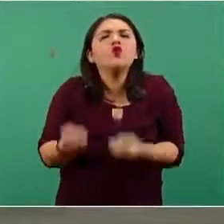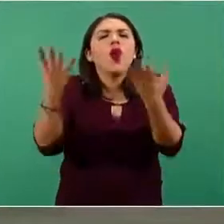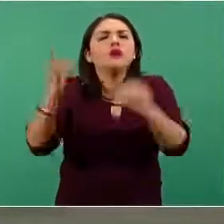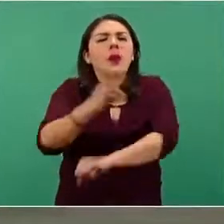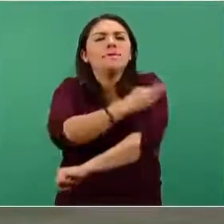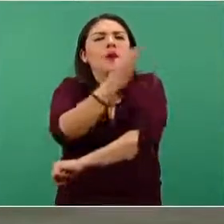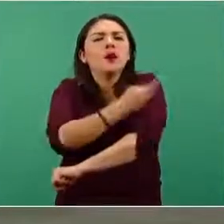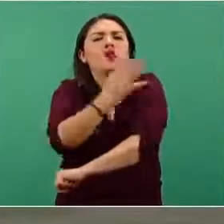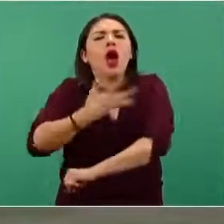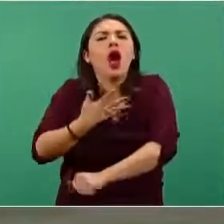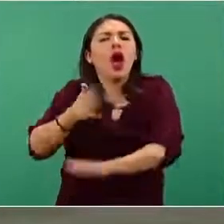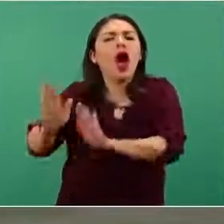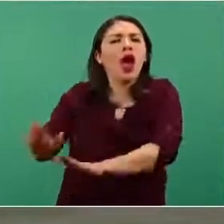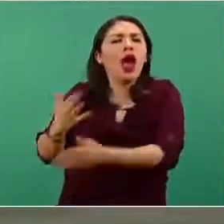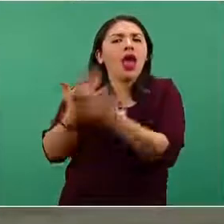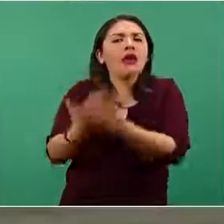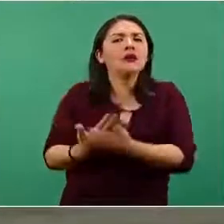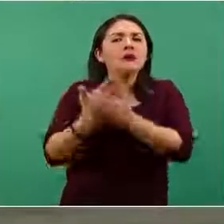en este estado?